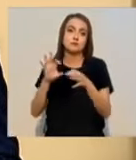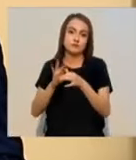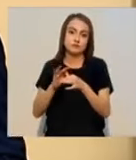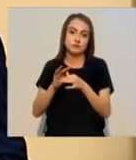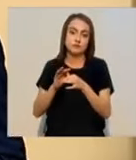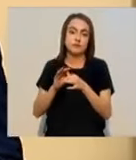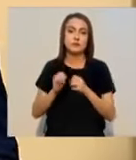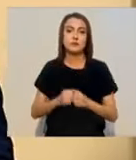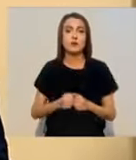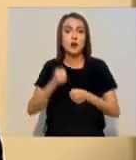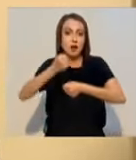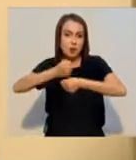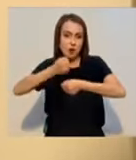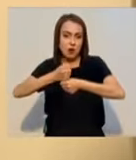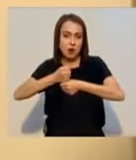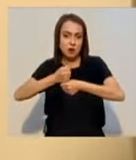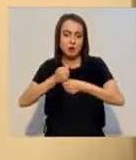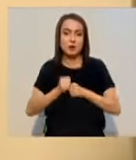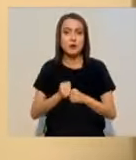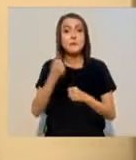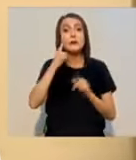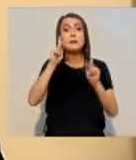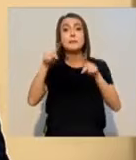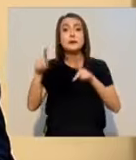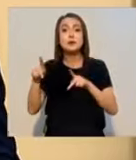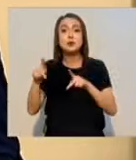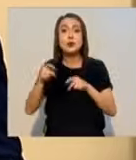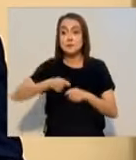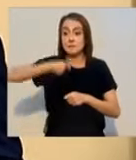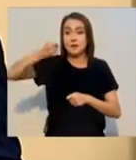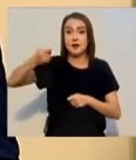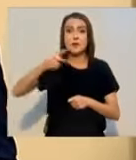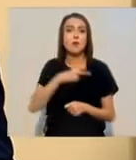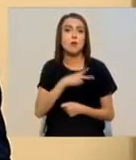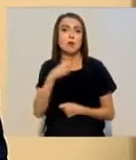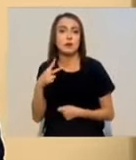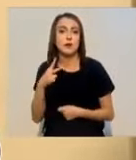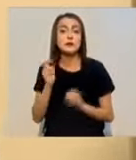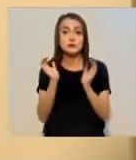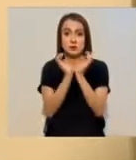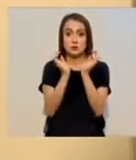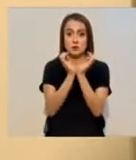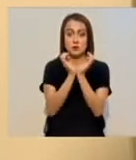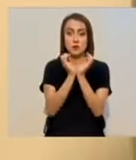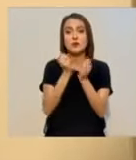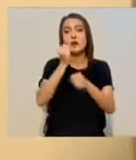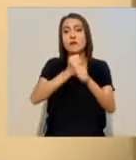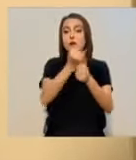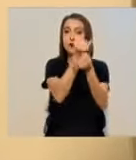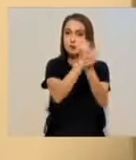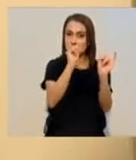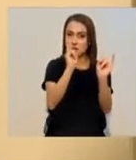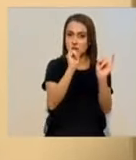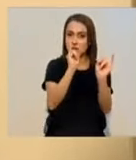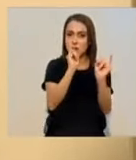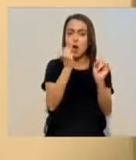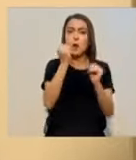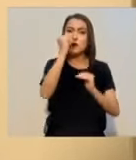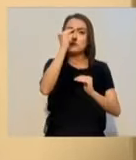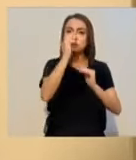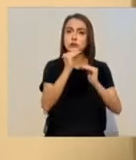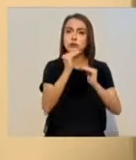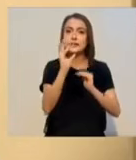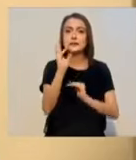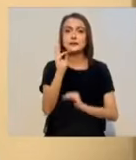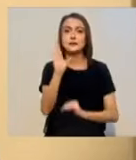laboral y para los asegurados voluntarios y trabajadores independientes, se redujo a